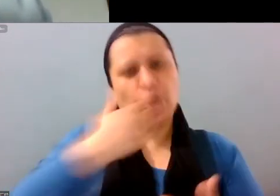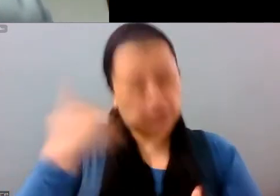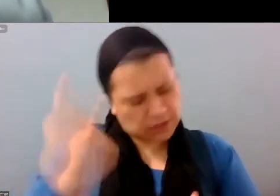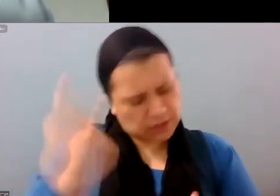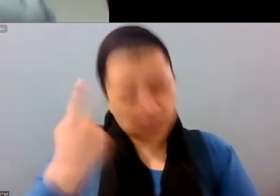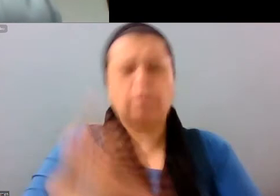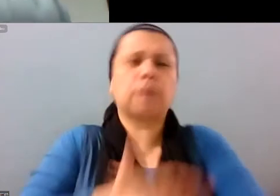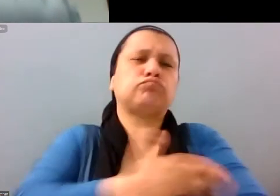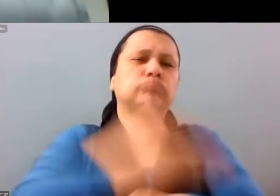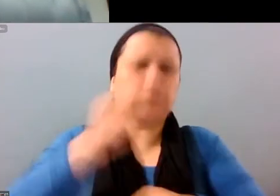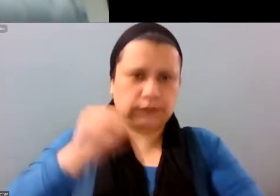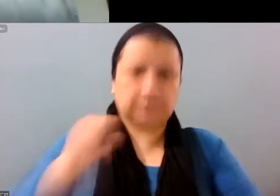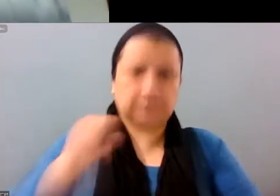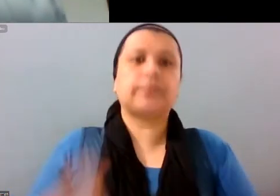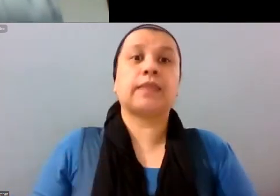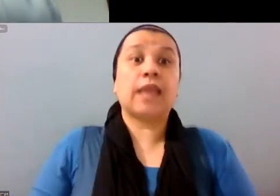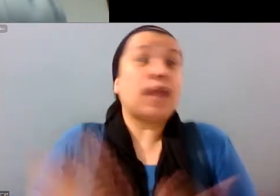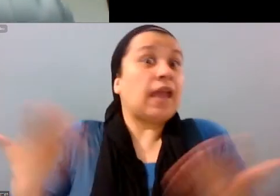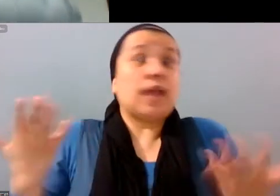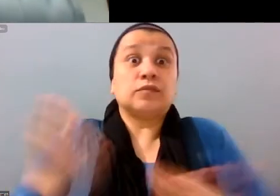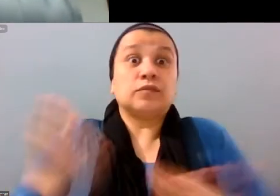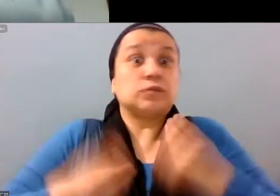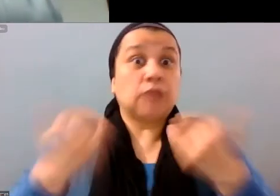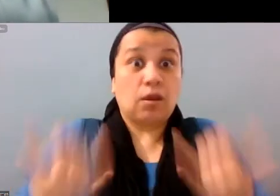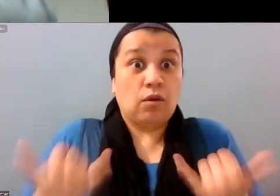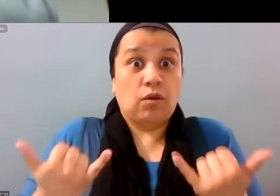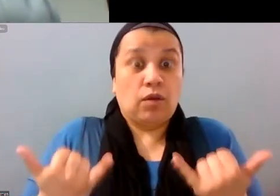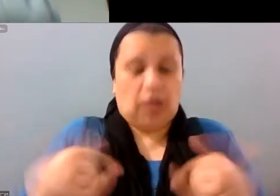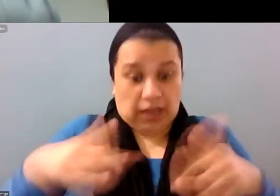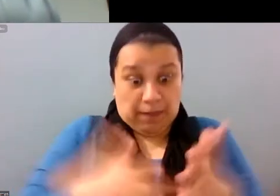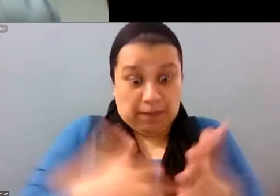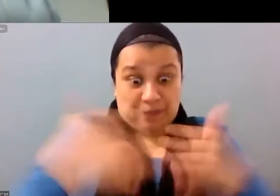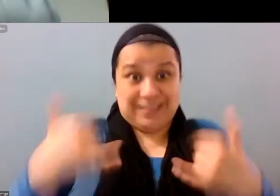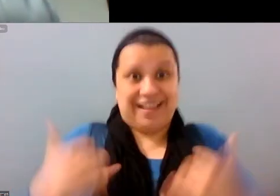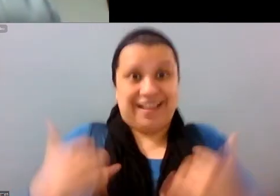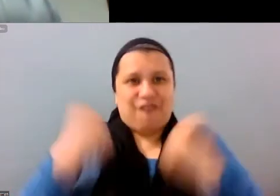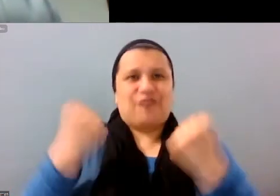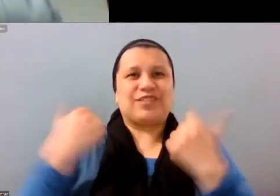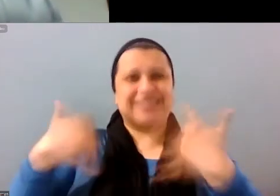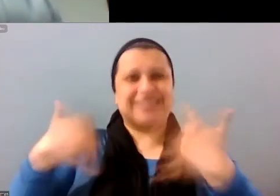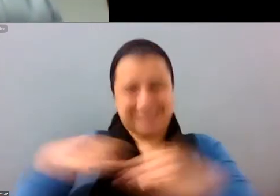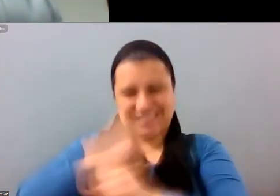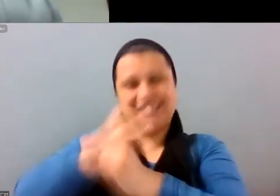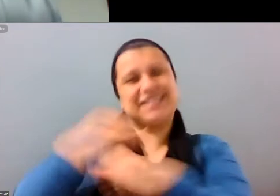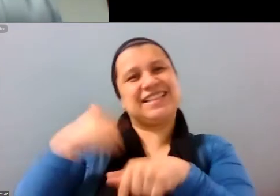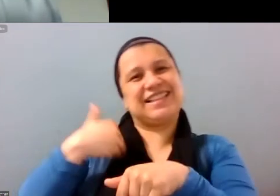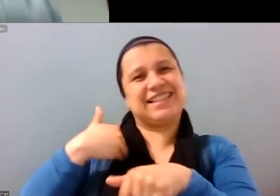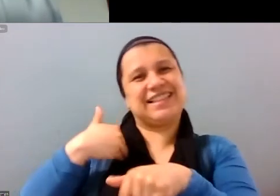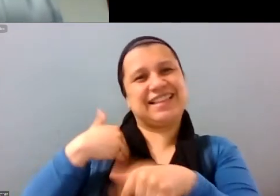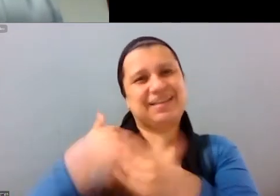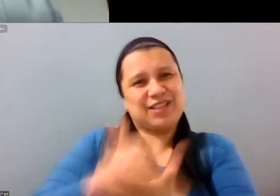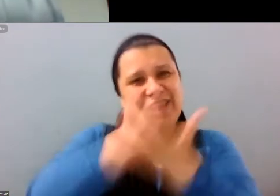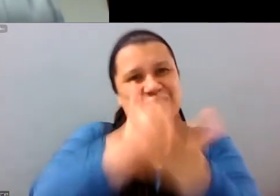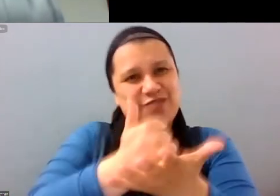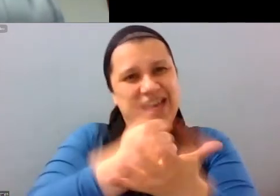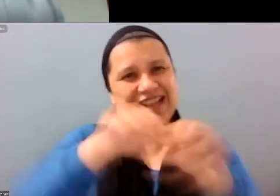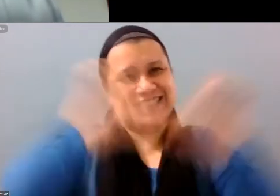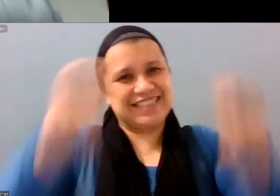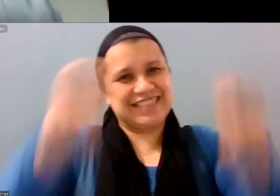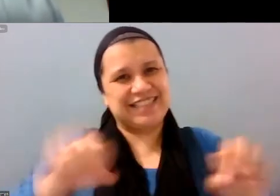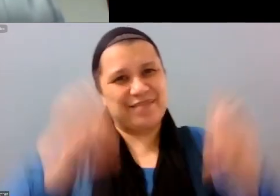entonces de abordarse ahora? pues aprovechar todas esas fortalezas institucionales a favor del sistema educativo nacional ahora en